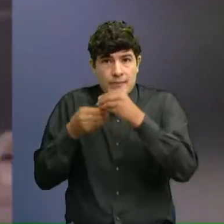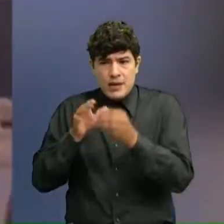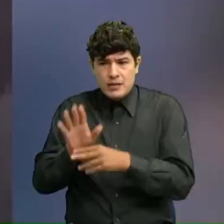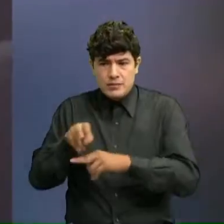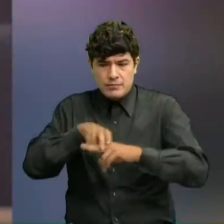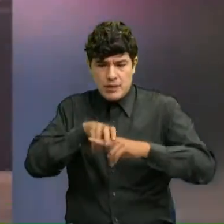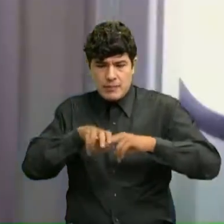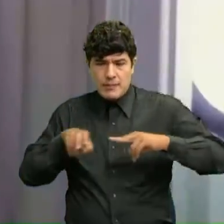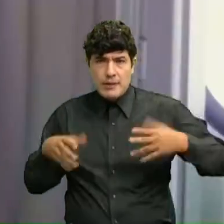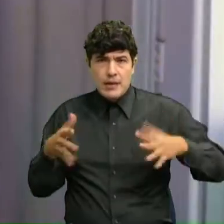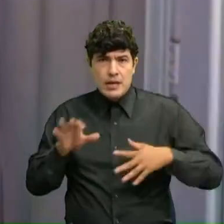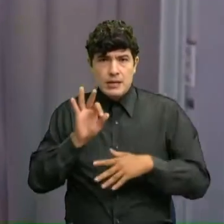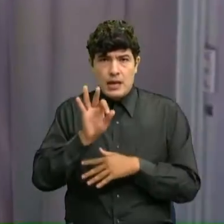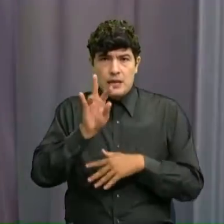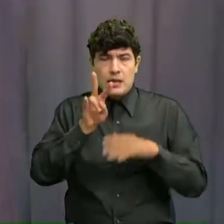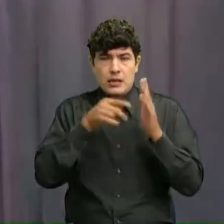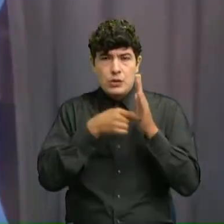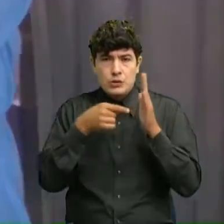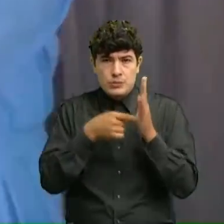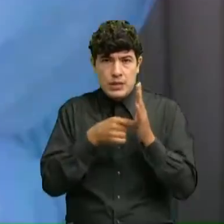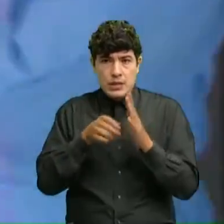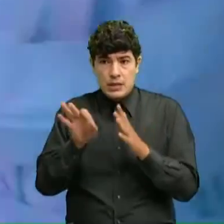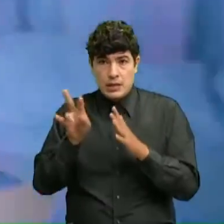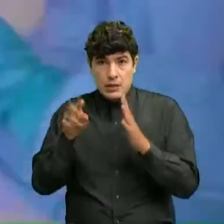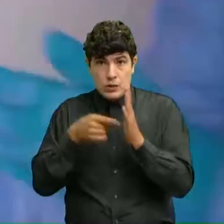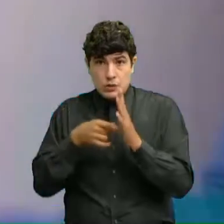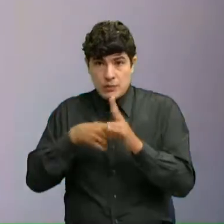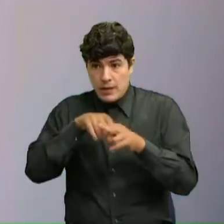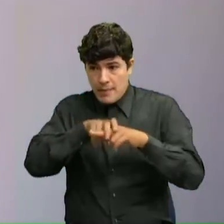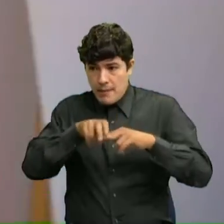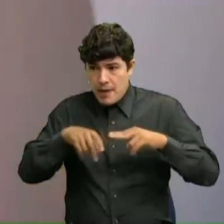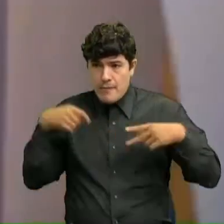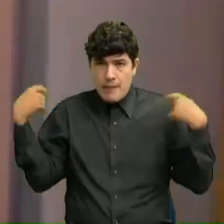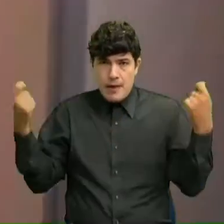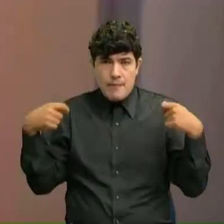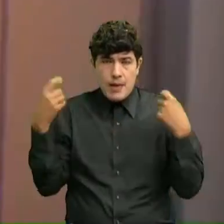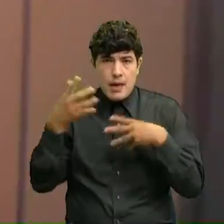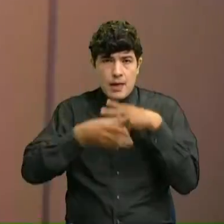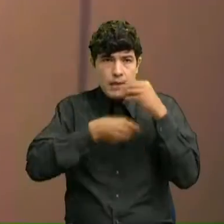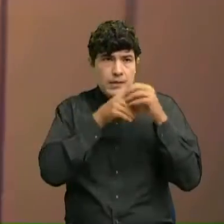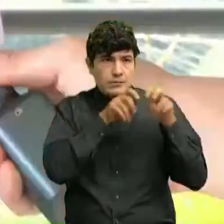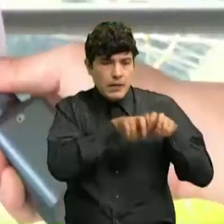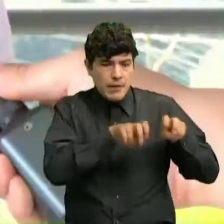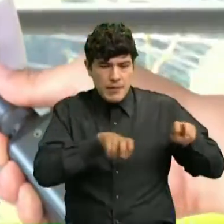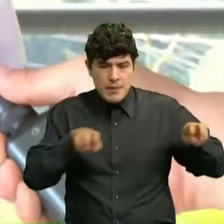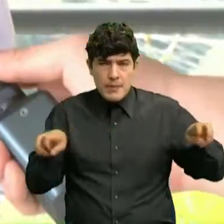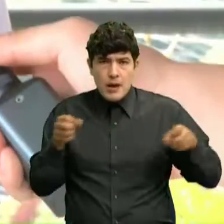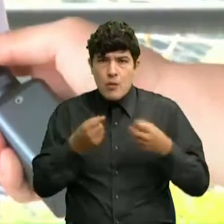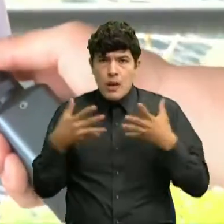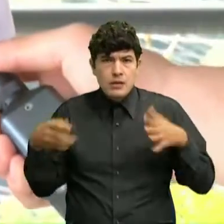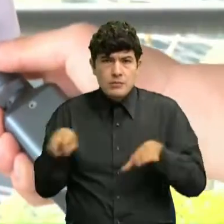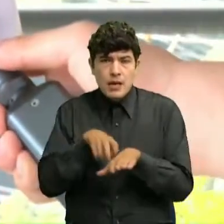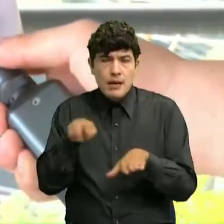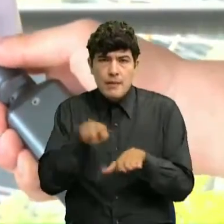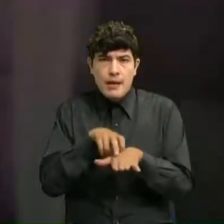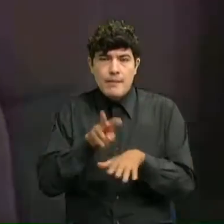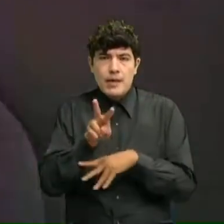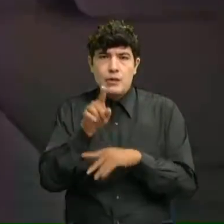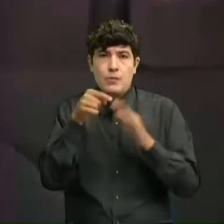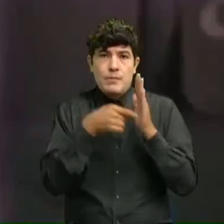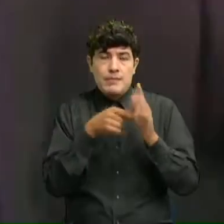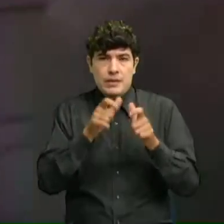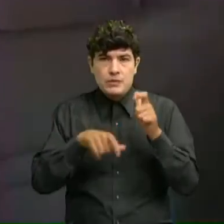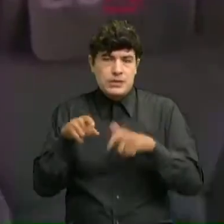menos 32.000 sillas ofrecidas en el mercado, con pasajeros movilizados de alrededor de 21.000